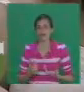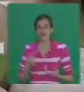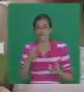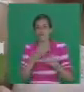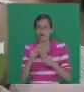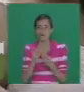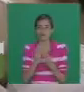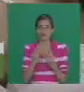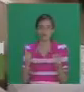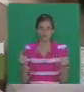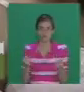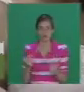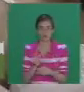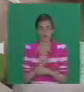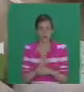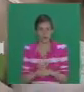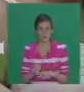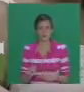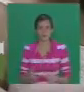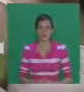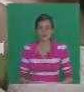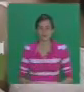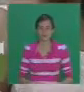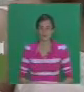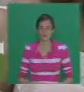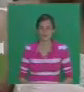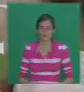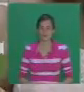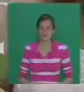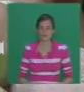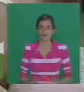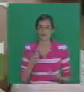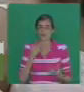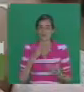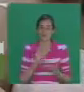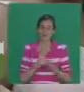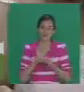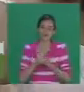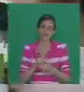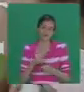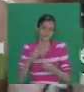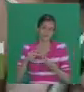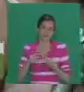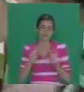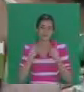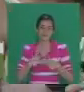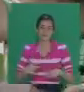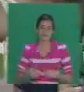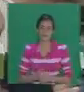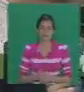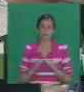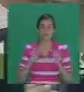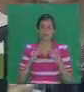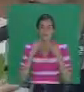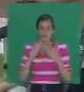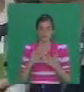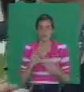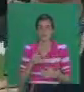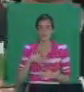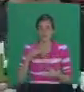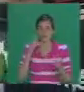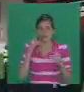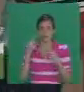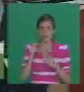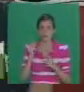la solución lo más pronto posible, reponer las cosas que han perdido. Muchísimas gracias. Bueno, como podemos ver, parte